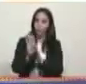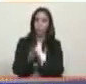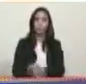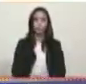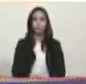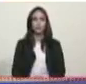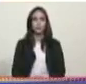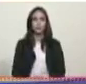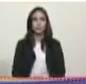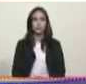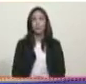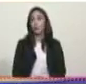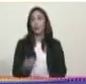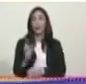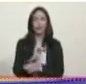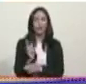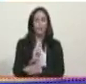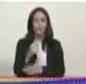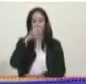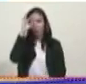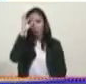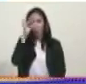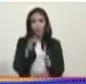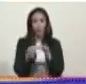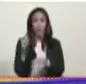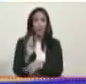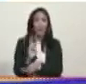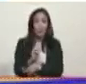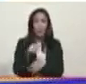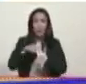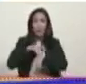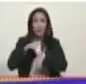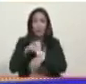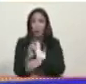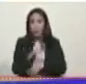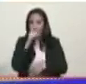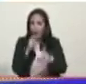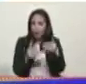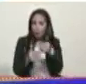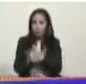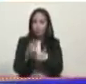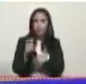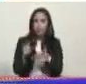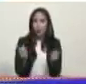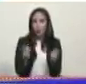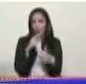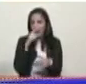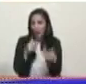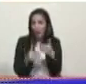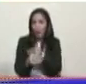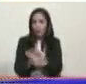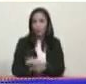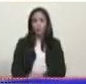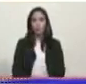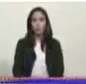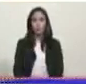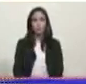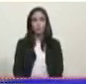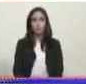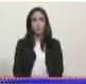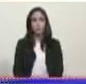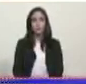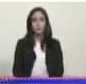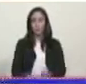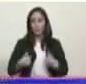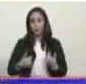y tengo mucha fe que más temprano que tarde, en unos añitos apenas, antes que termine el periodo constitucional